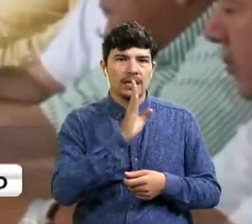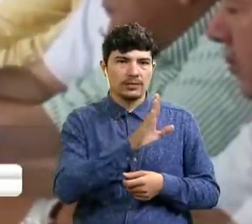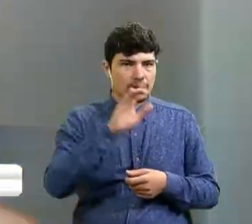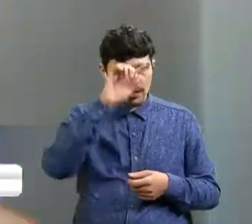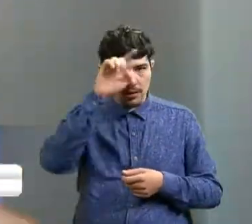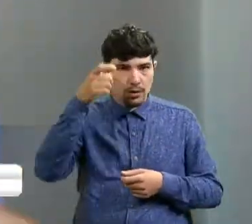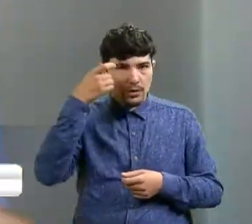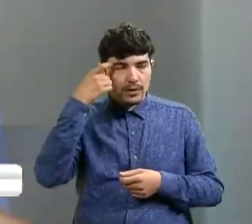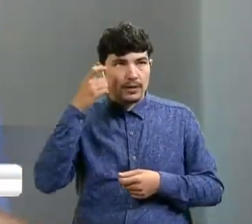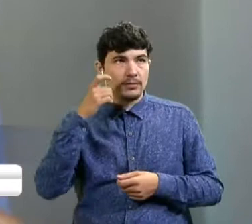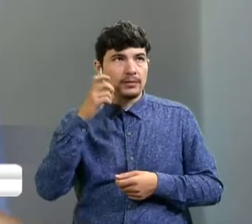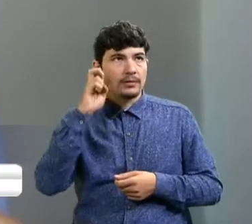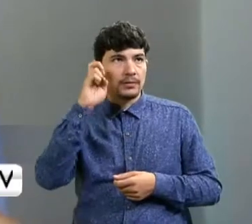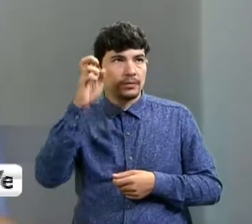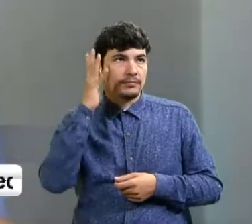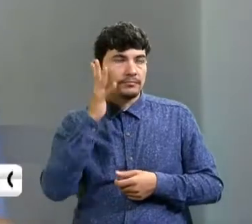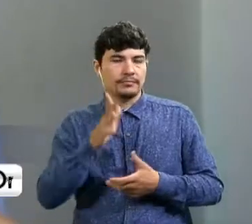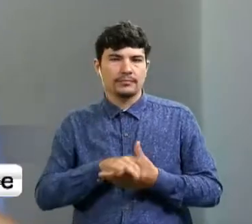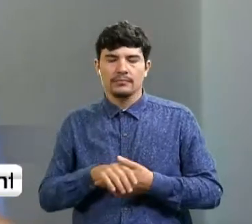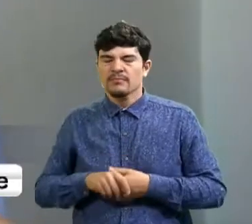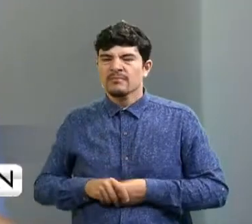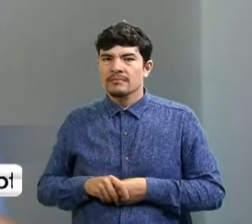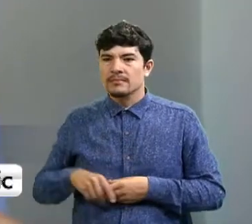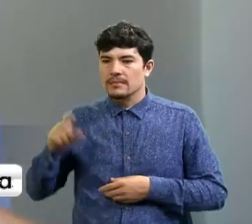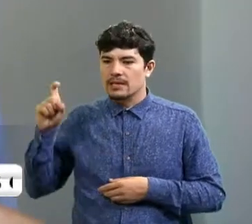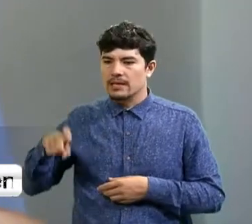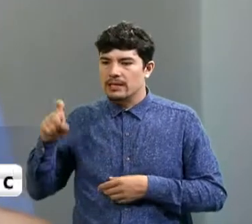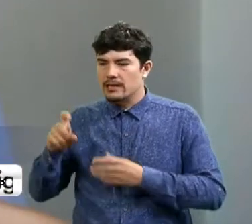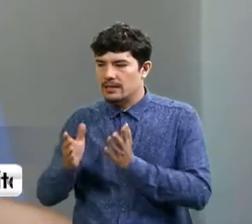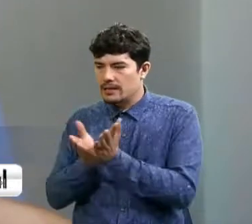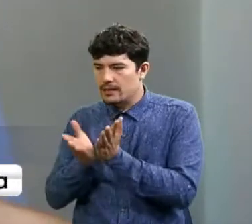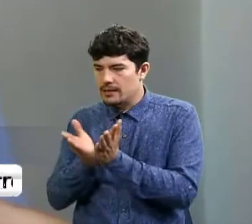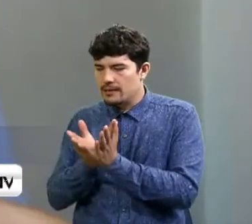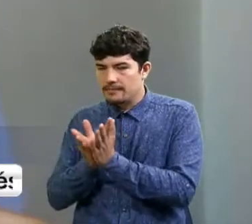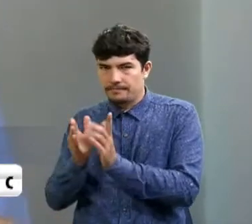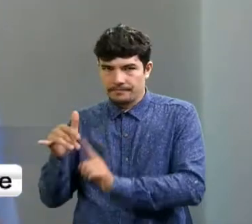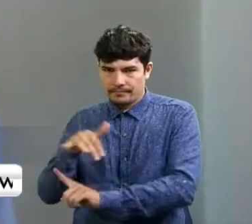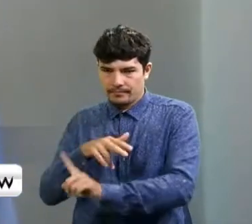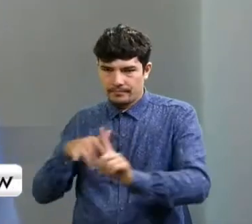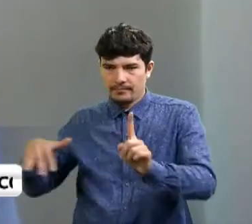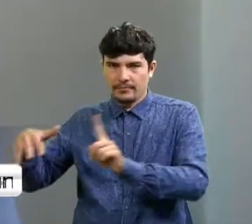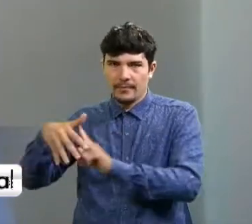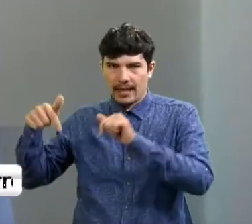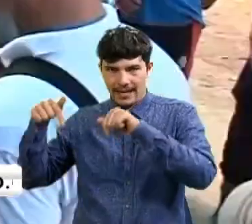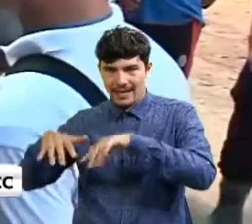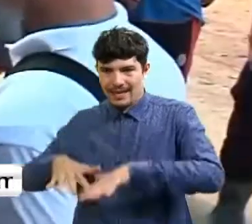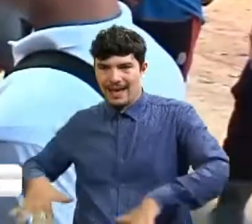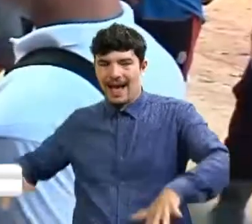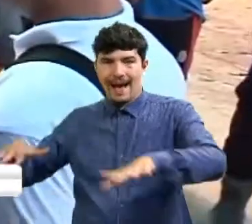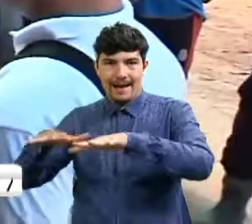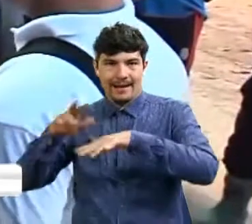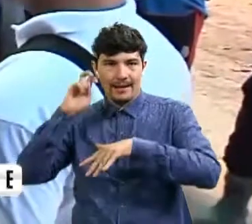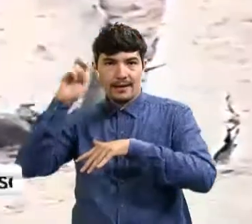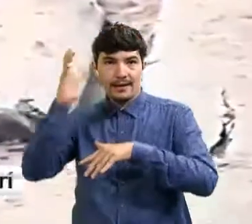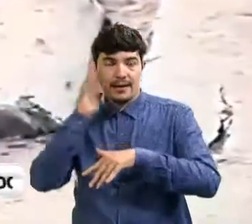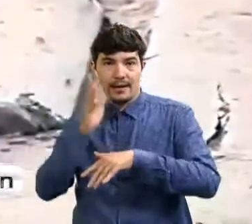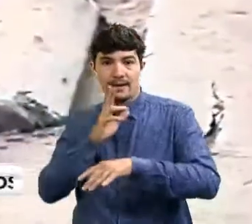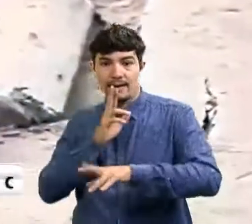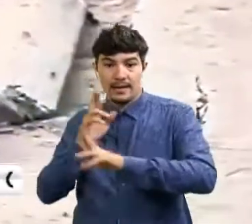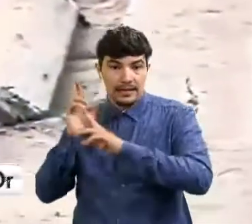gobernación. Se requiere de una educación, primero que todo, contextualizada, que responda a